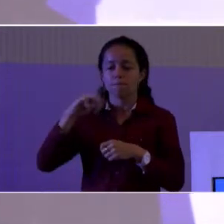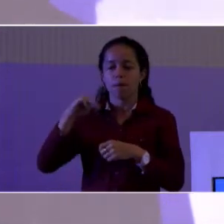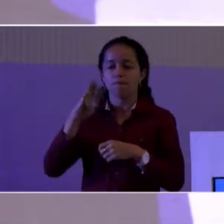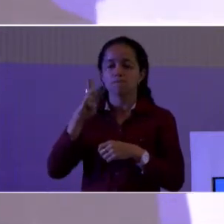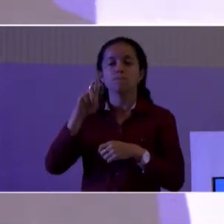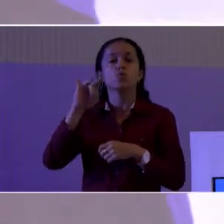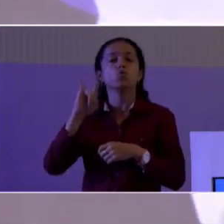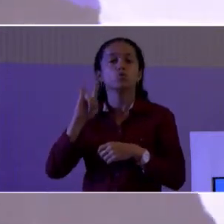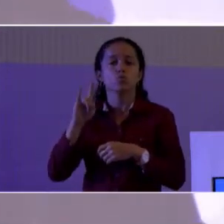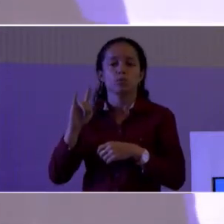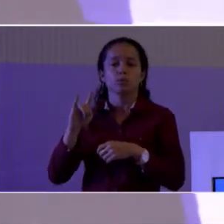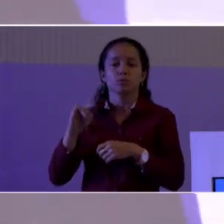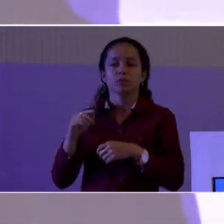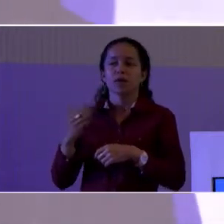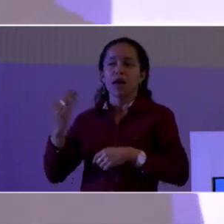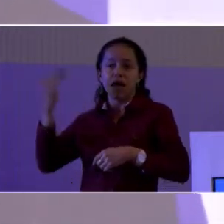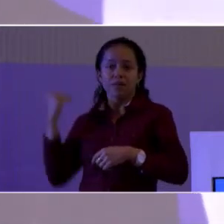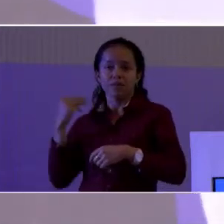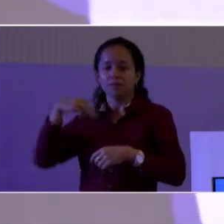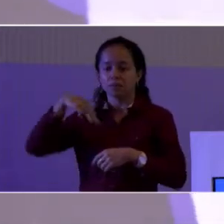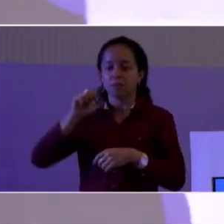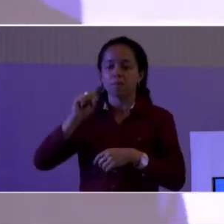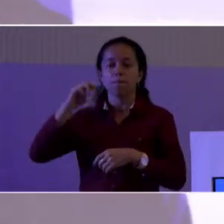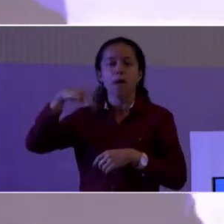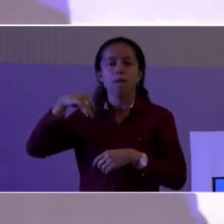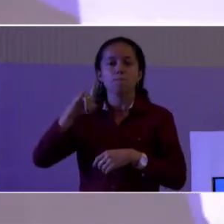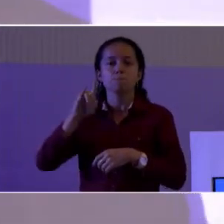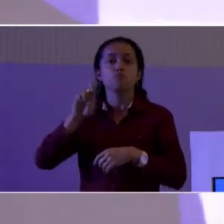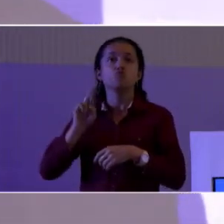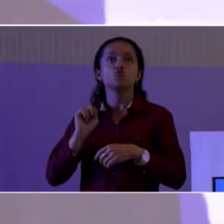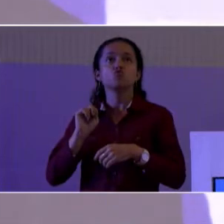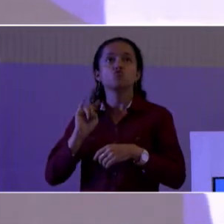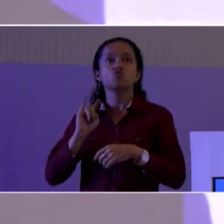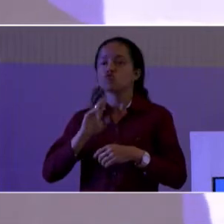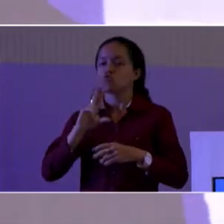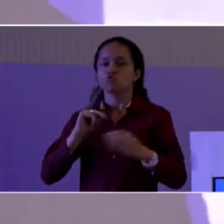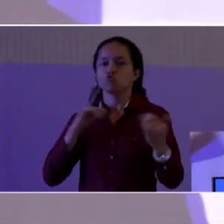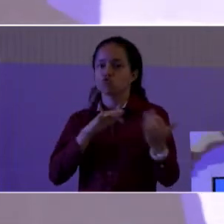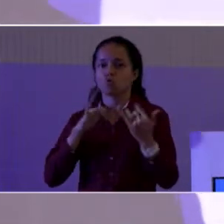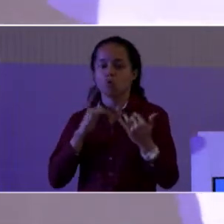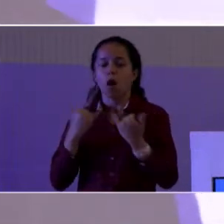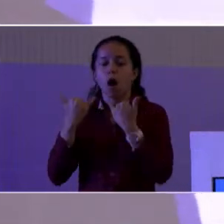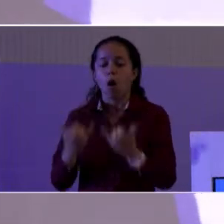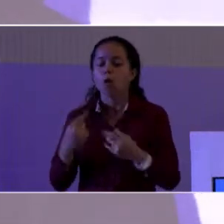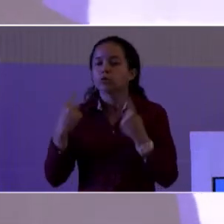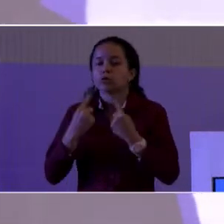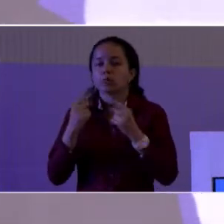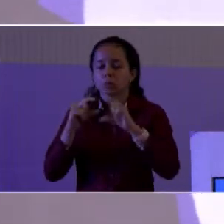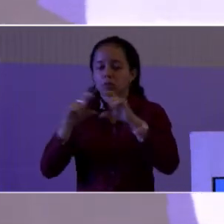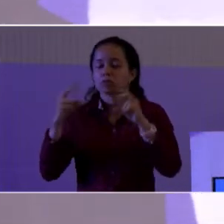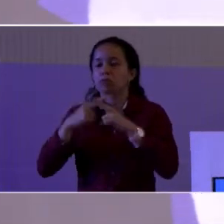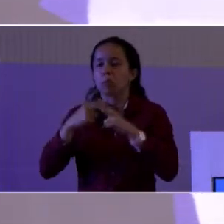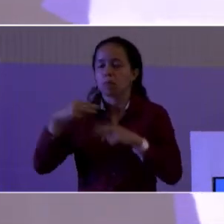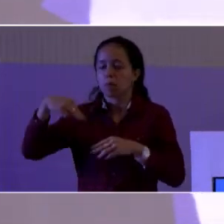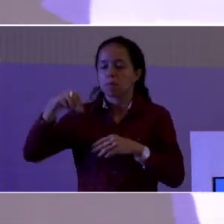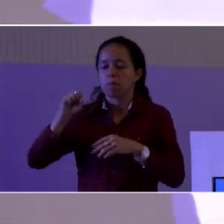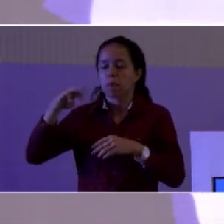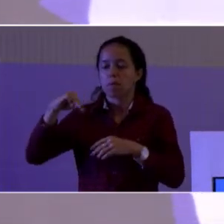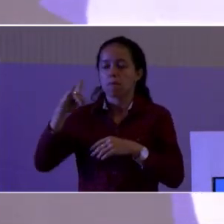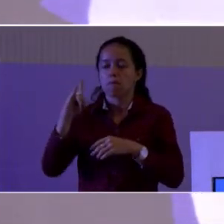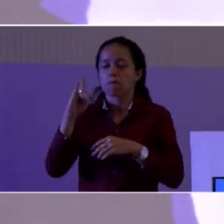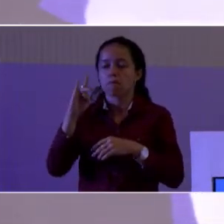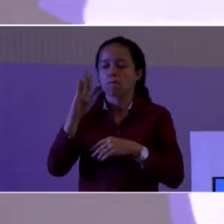Antes se llamaba estrategia Mambrú no va a la guerra, hoy simplemente Mambrú. Mambrú es una estrategia que ha llegado al menos